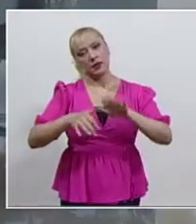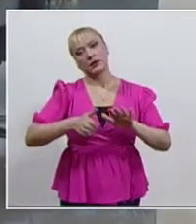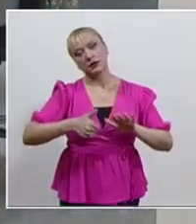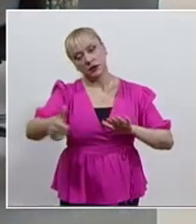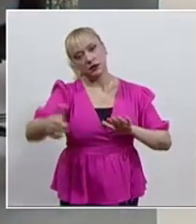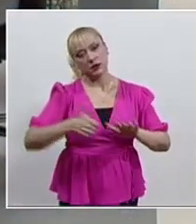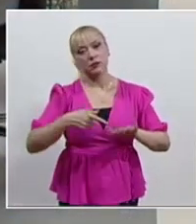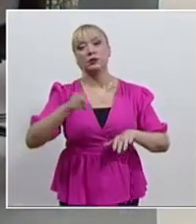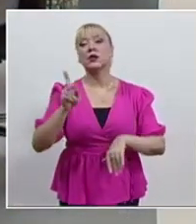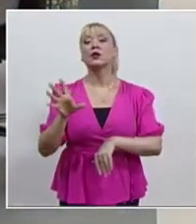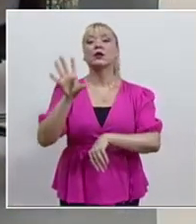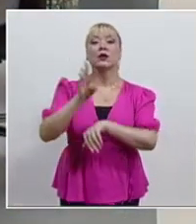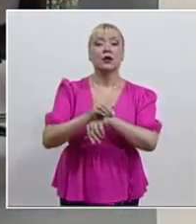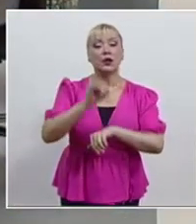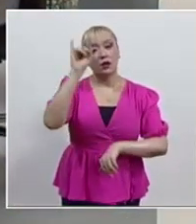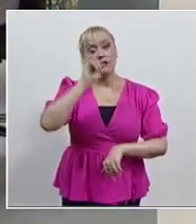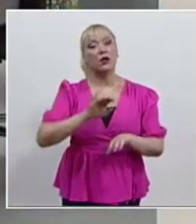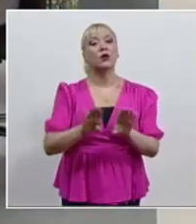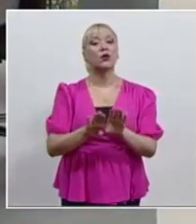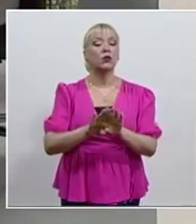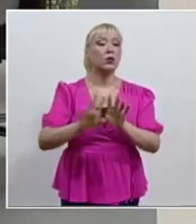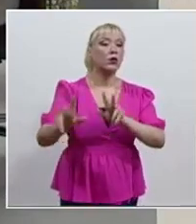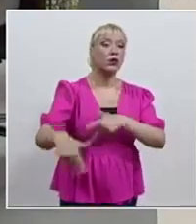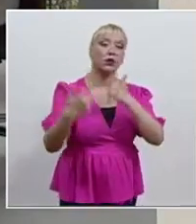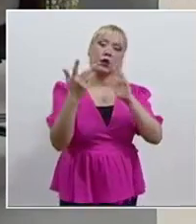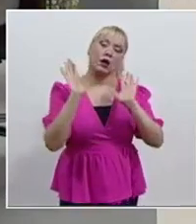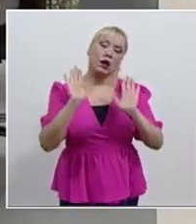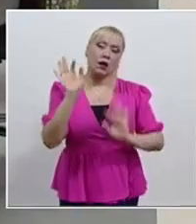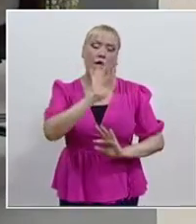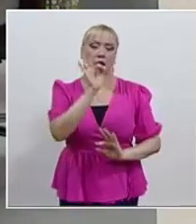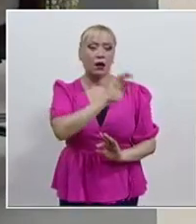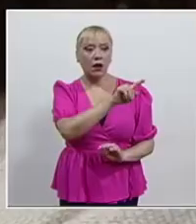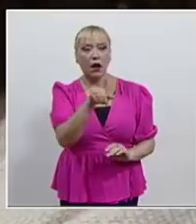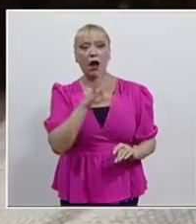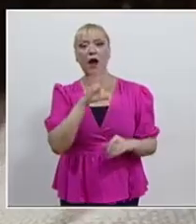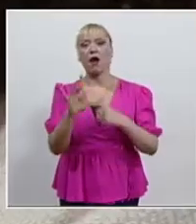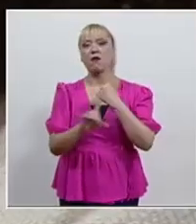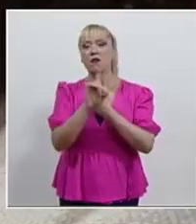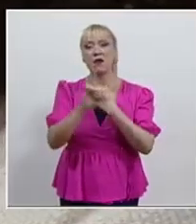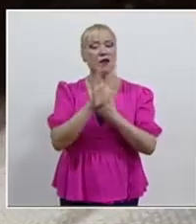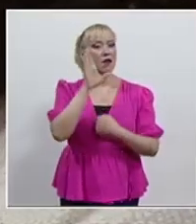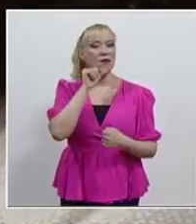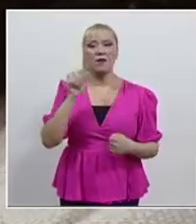autorice el teletrabajo será en los casos en que el servidor público presente problemas